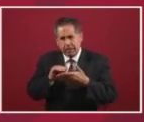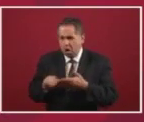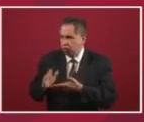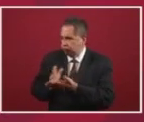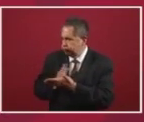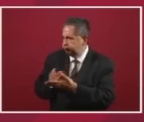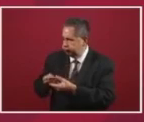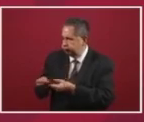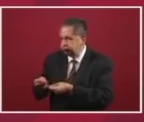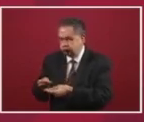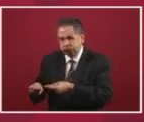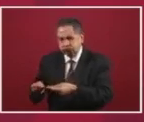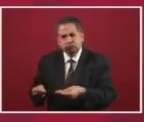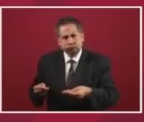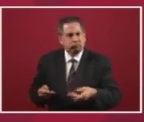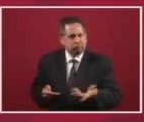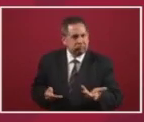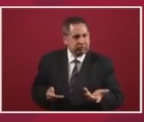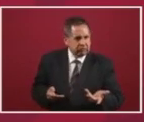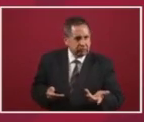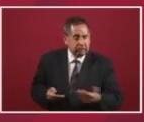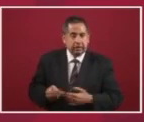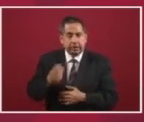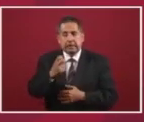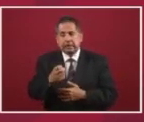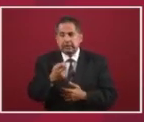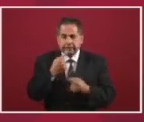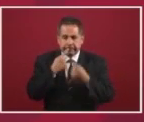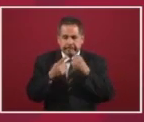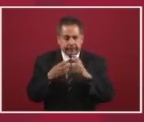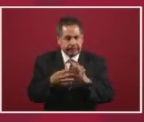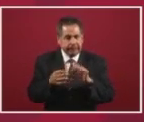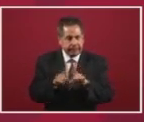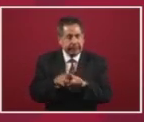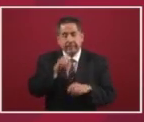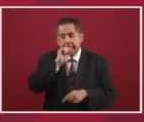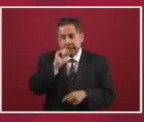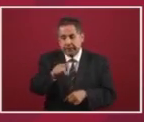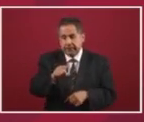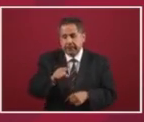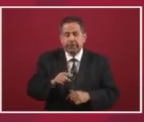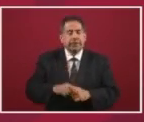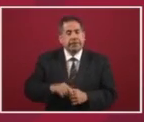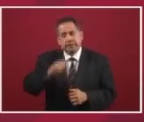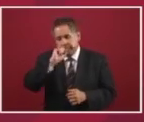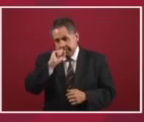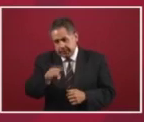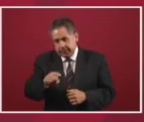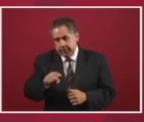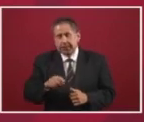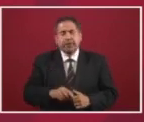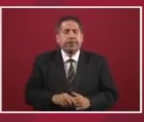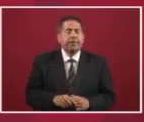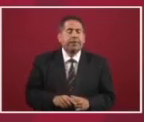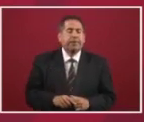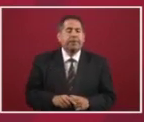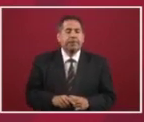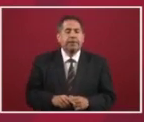Entonces, de eso se habló, y también